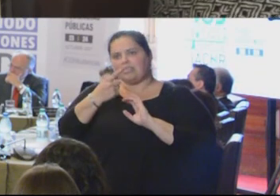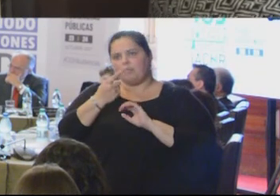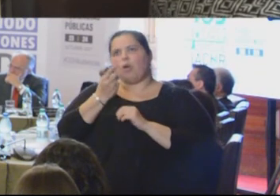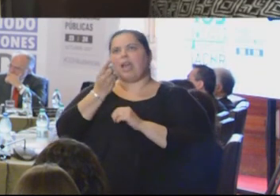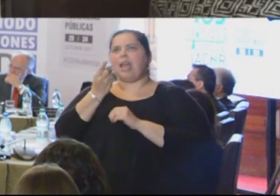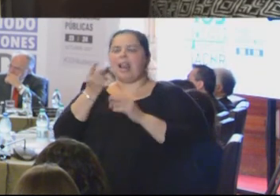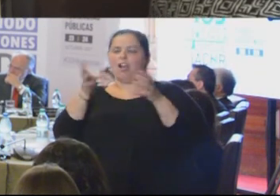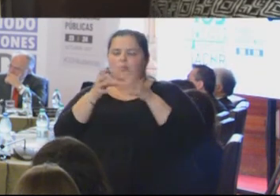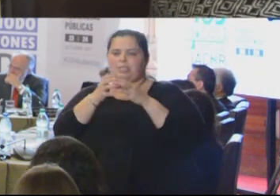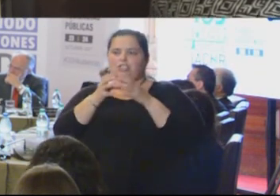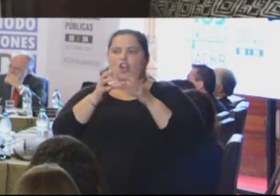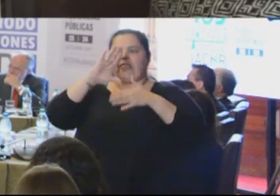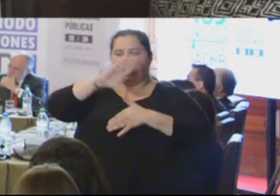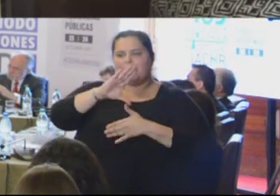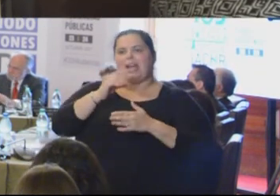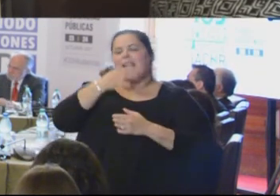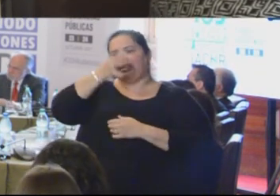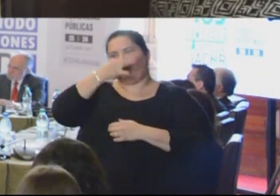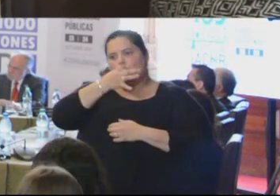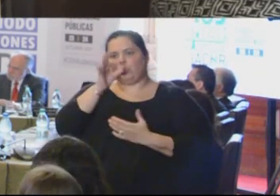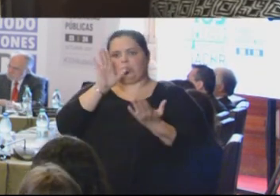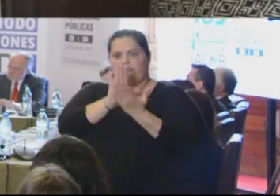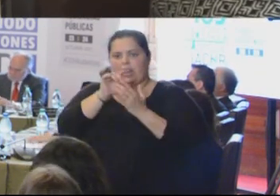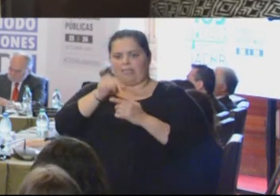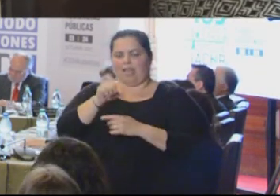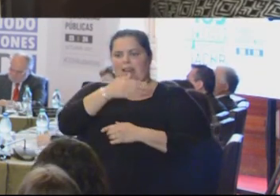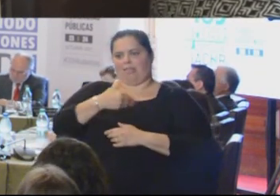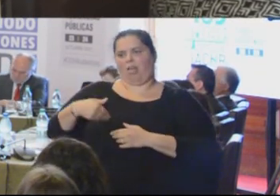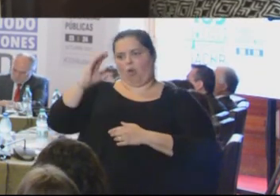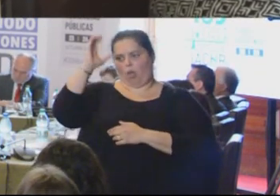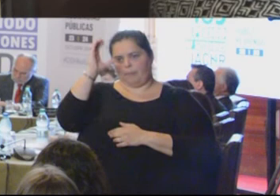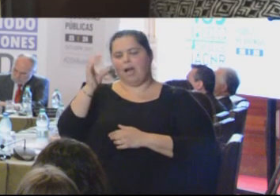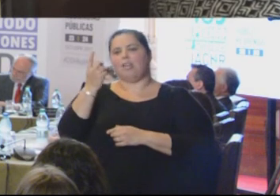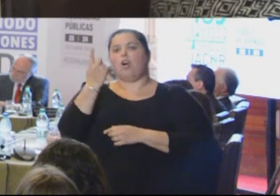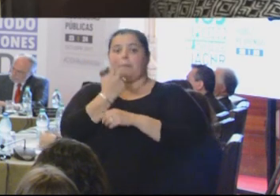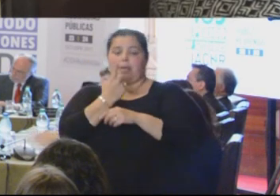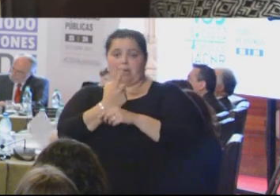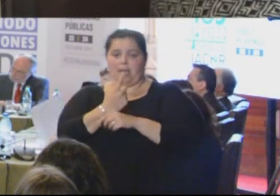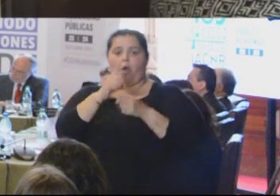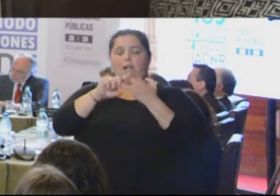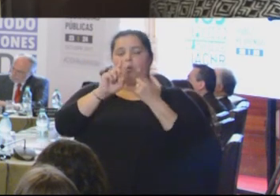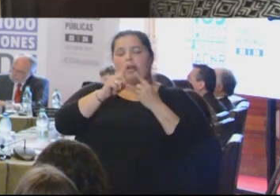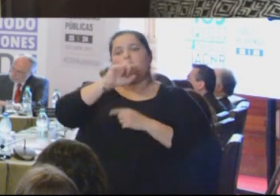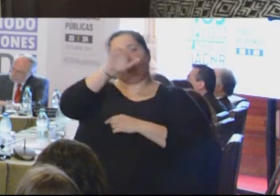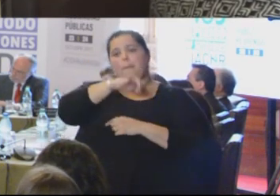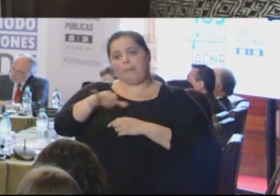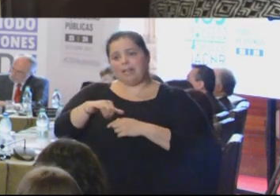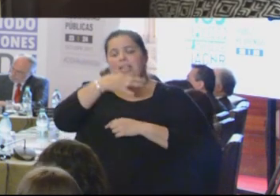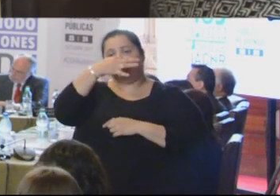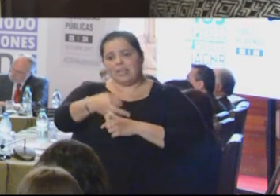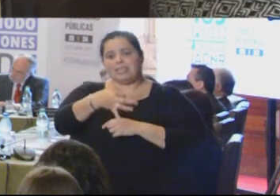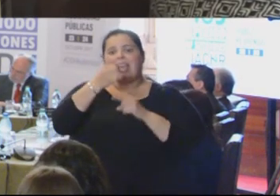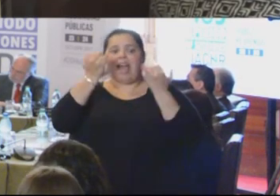pronuncie frente al estado colombiano estas son primero el acuerdo a paz establece un tratamiento equitativo